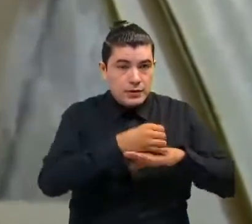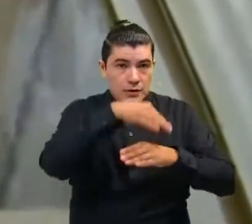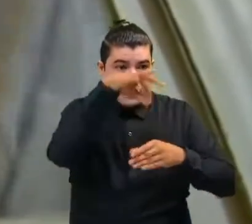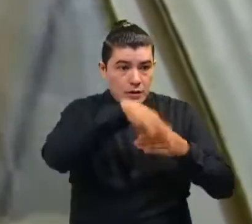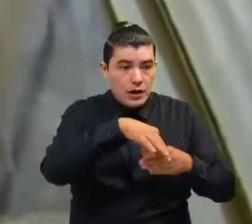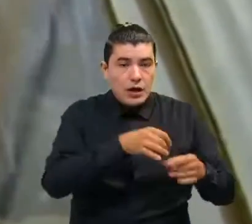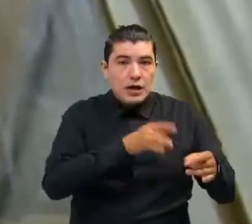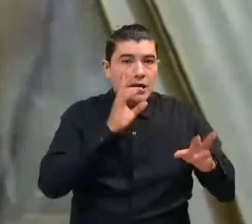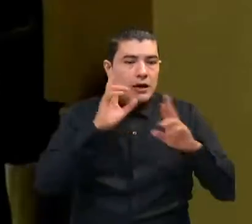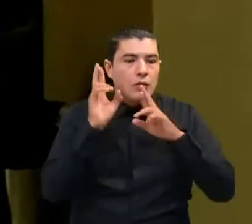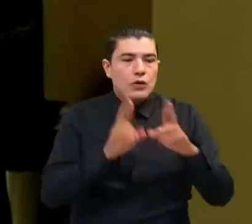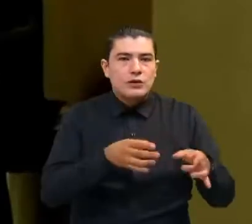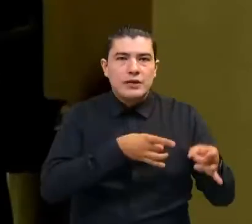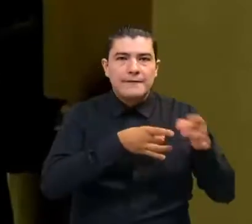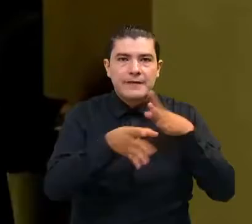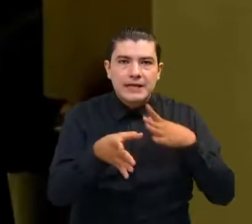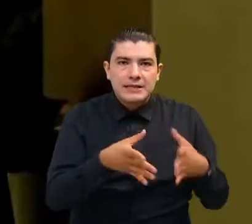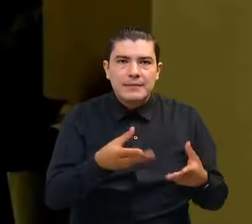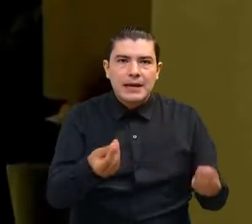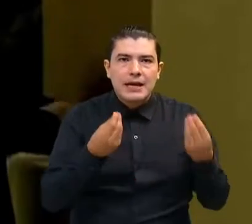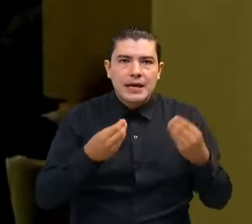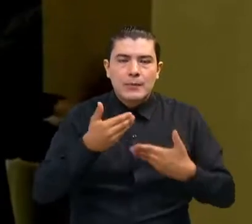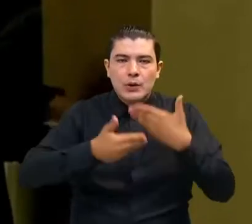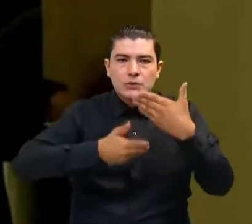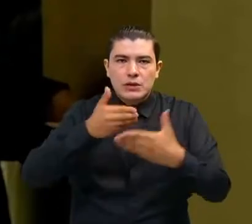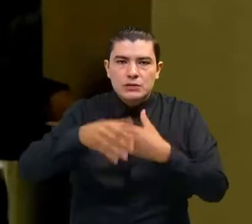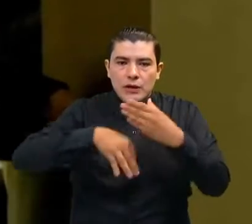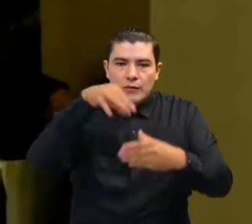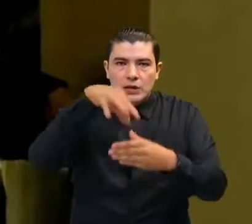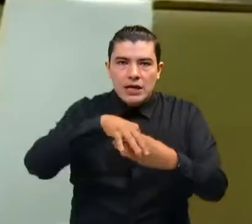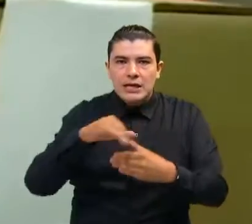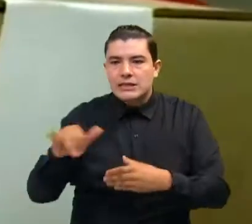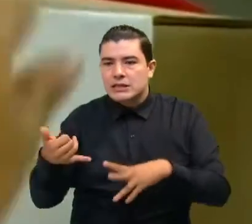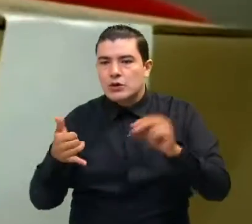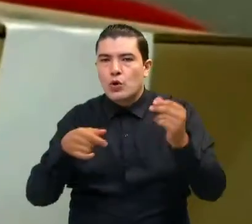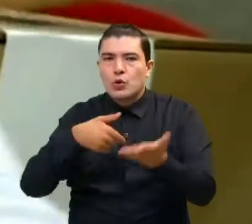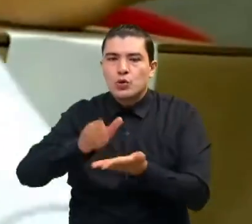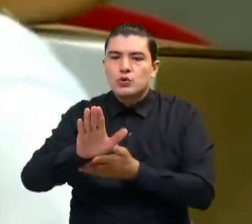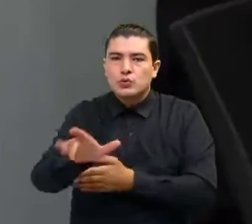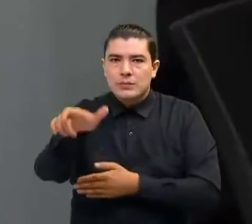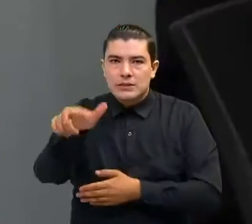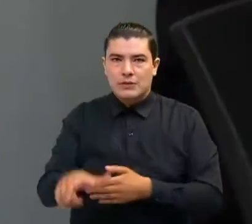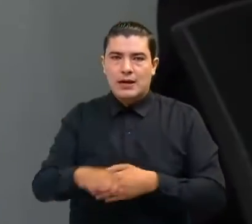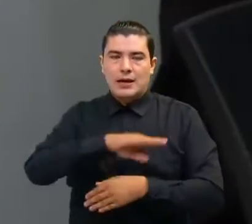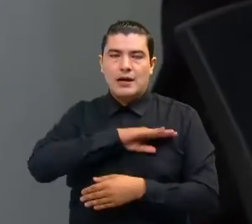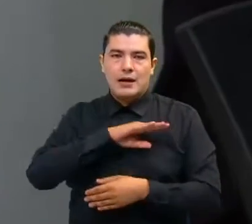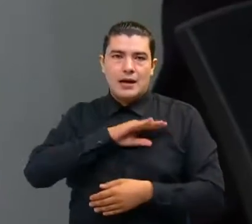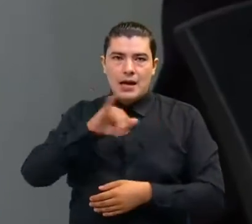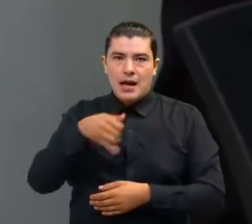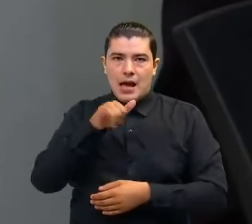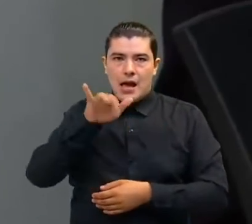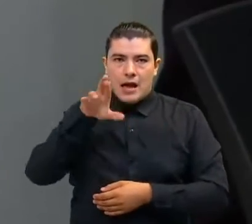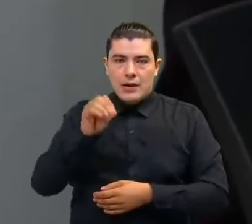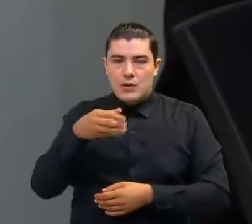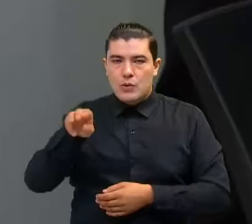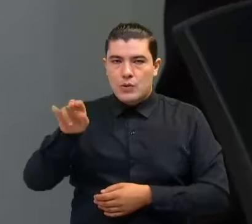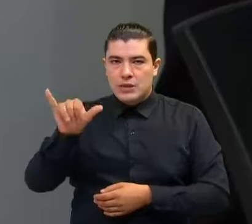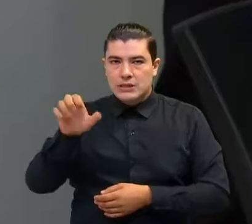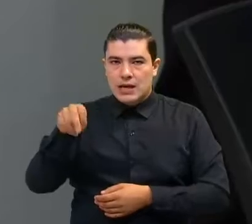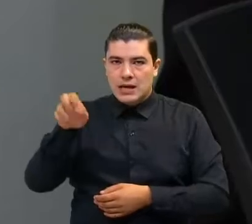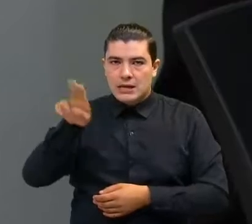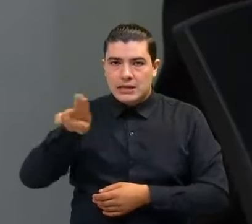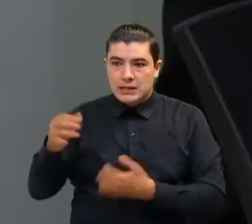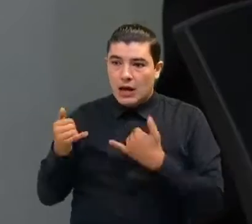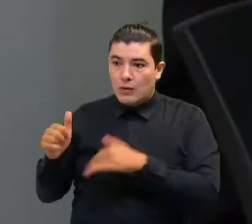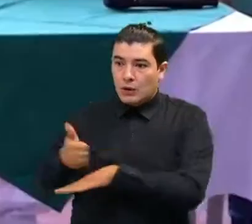la consulta de la revocatoria del mandato del alcalde Jairo Yáñez, las autoridades en Norte de Santander indicaron que la fecha